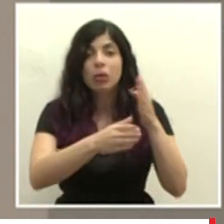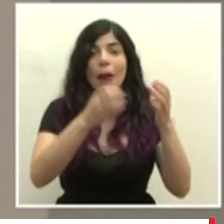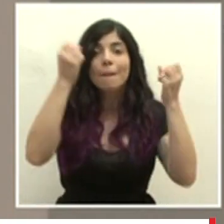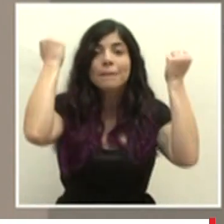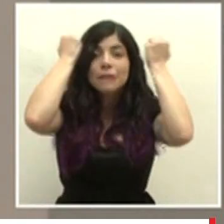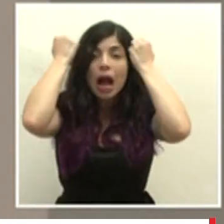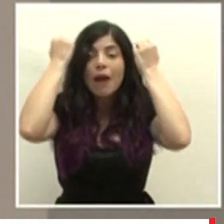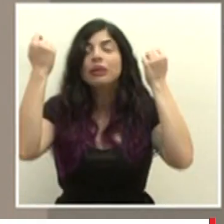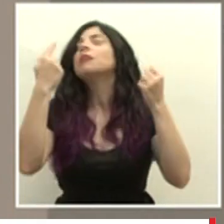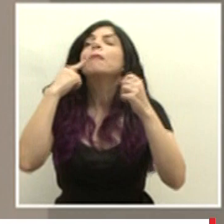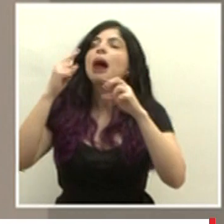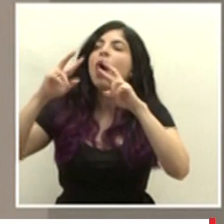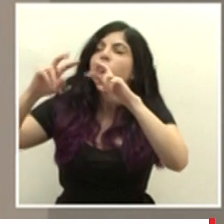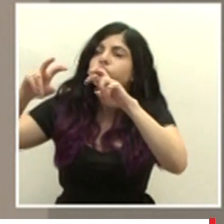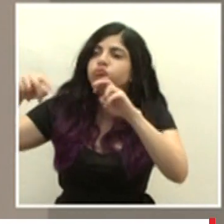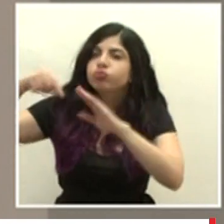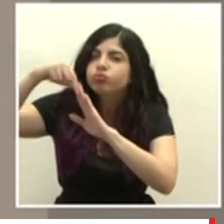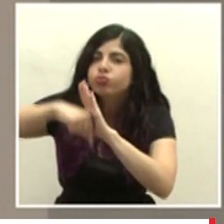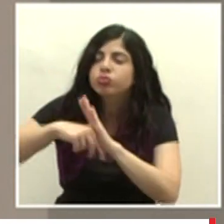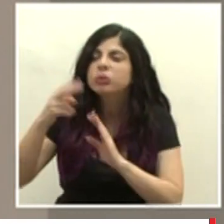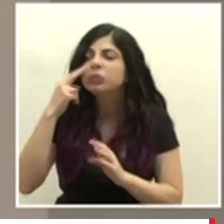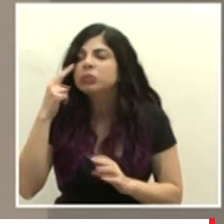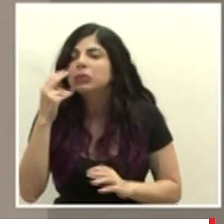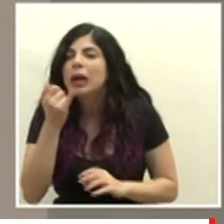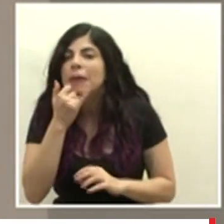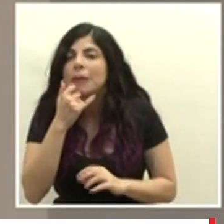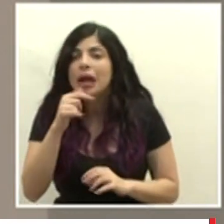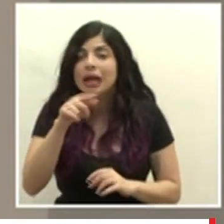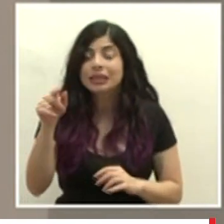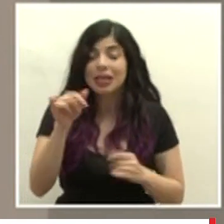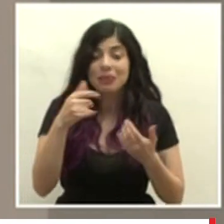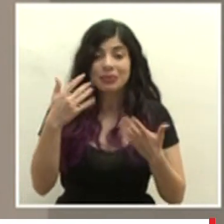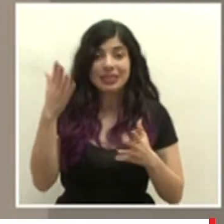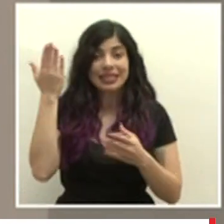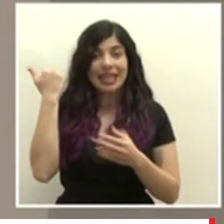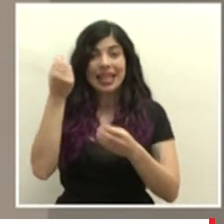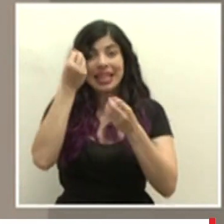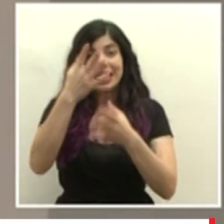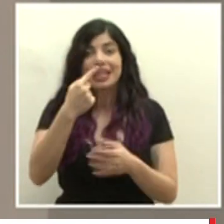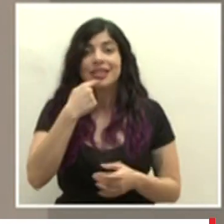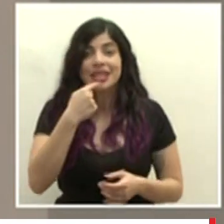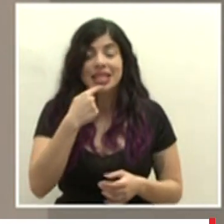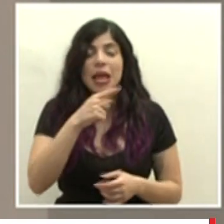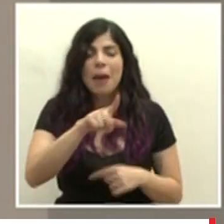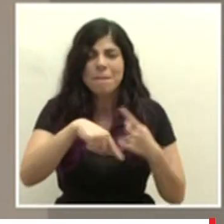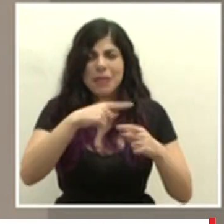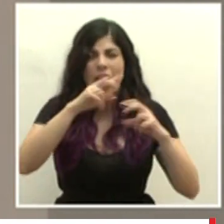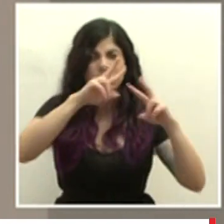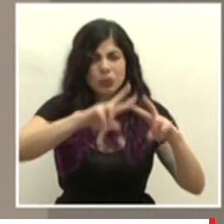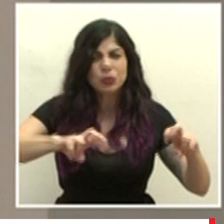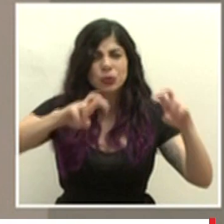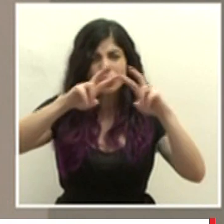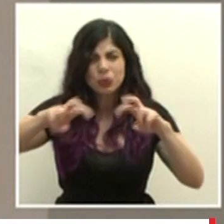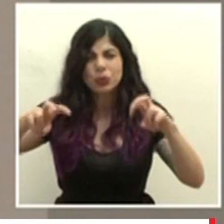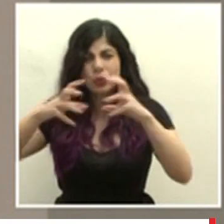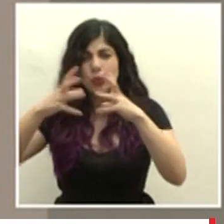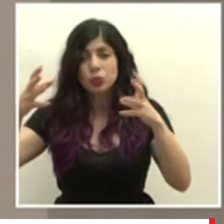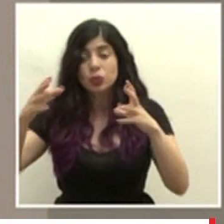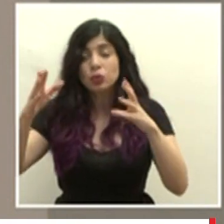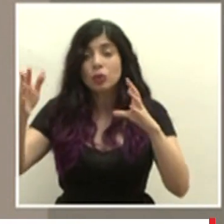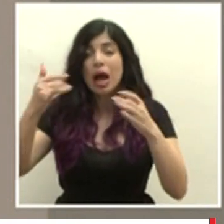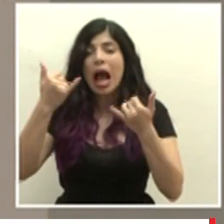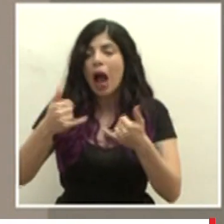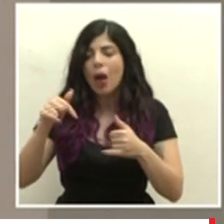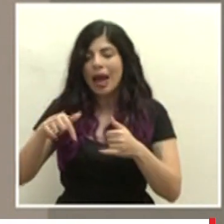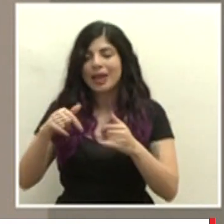justamente pues tener una claridad de qué es lo que está ocurriendo, pues como indicaba, se van a hacer bastantes pruebas y con base en esa información, no tengo aquí el